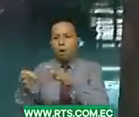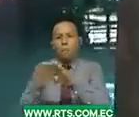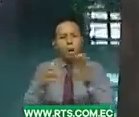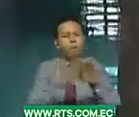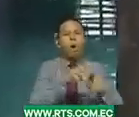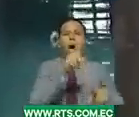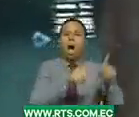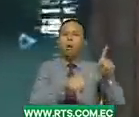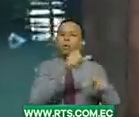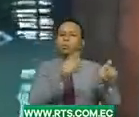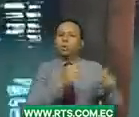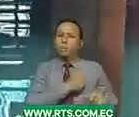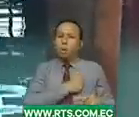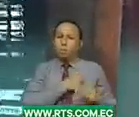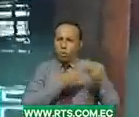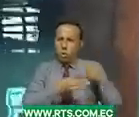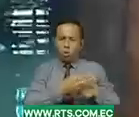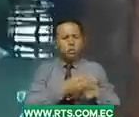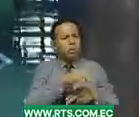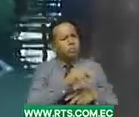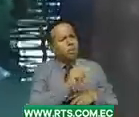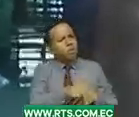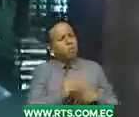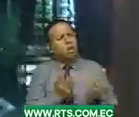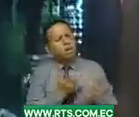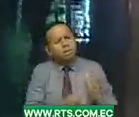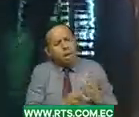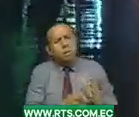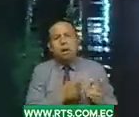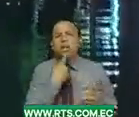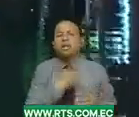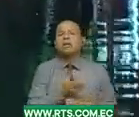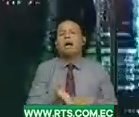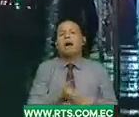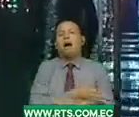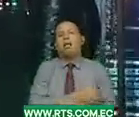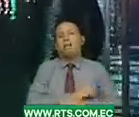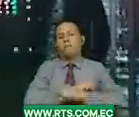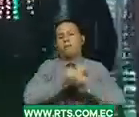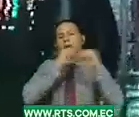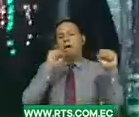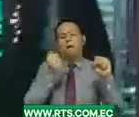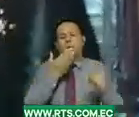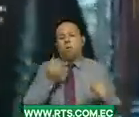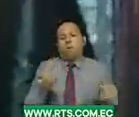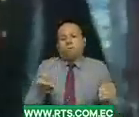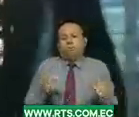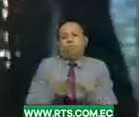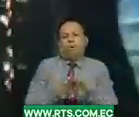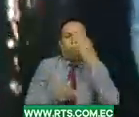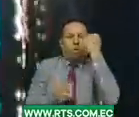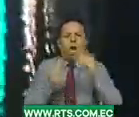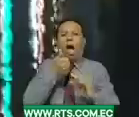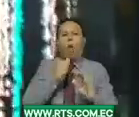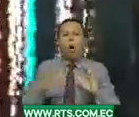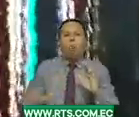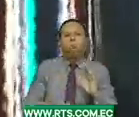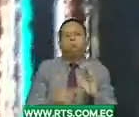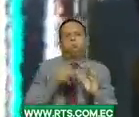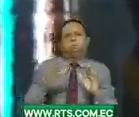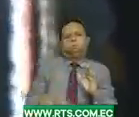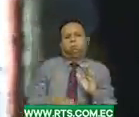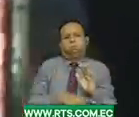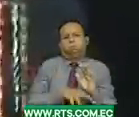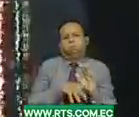de locales y nos indican que cerraron los locales temprano porque se les metió el agua a sus negocios. Han